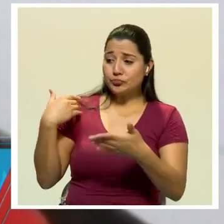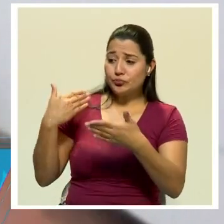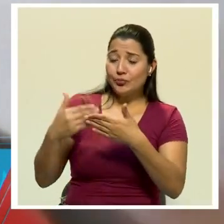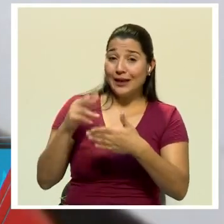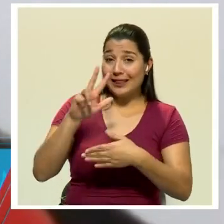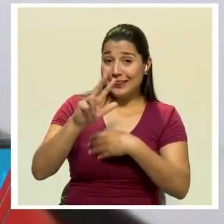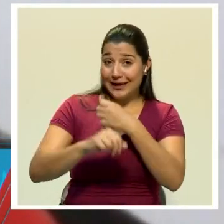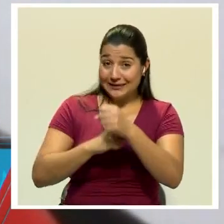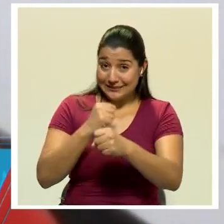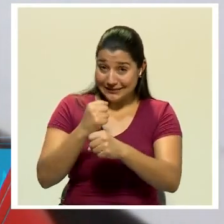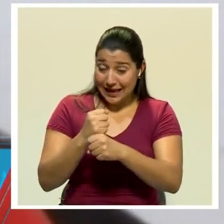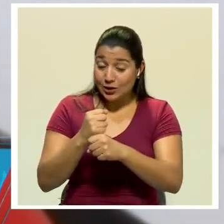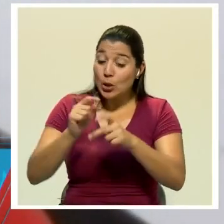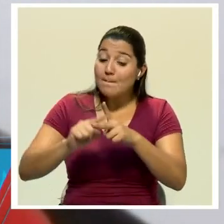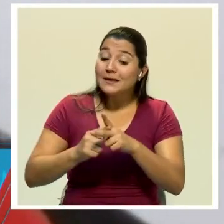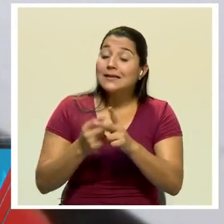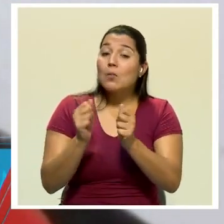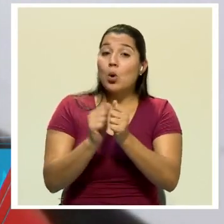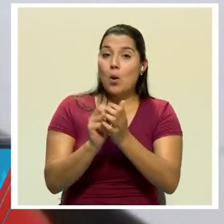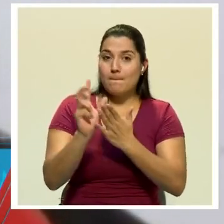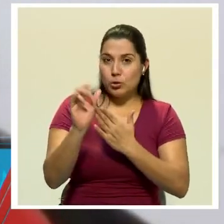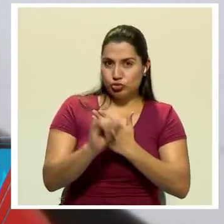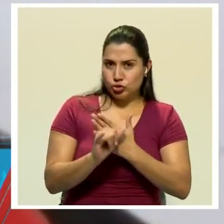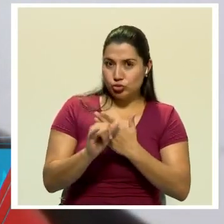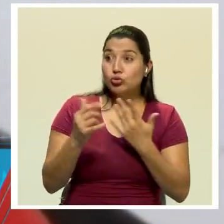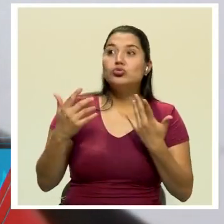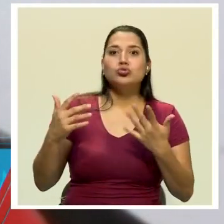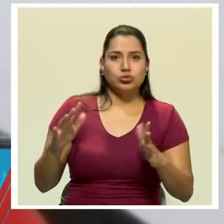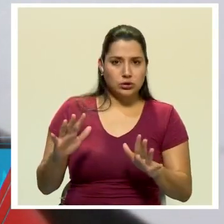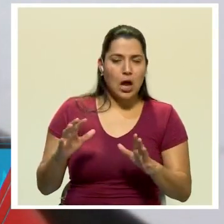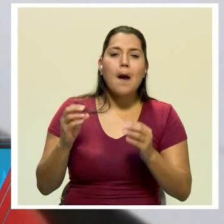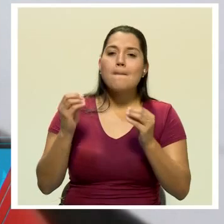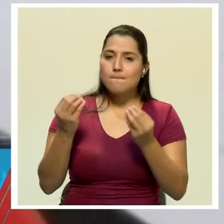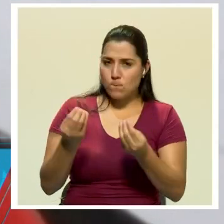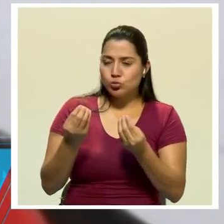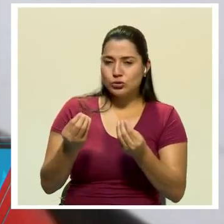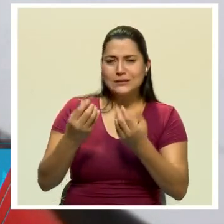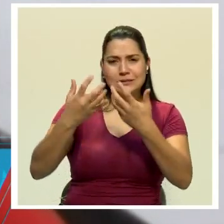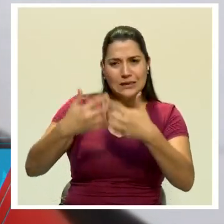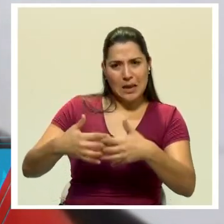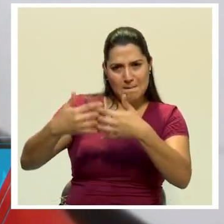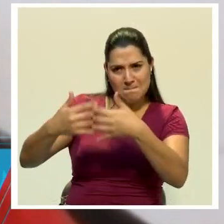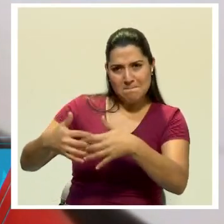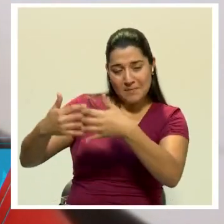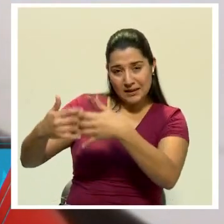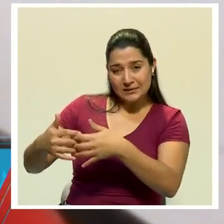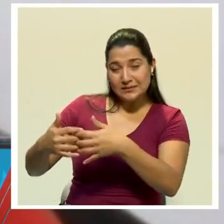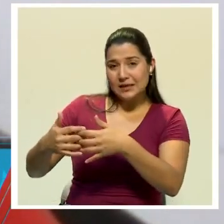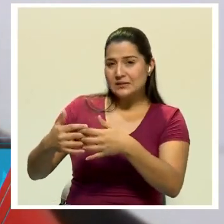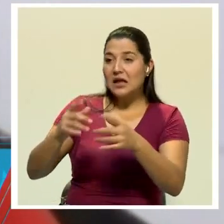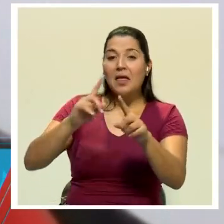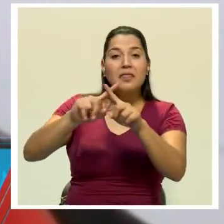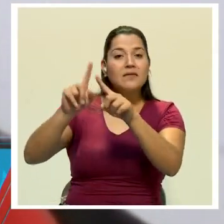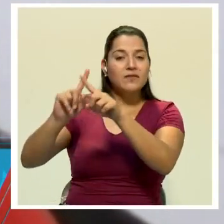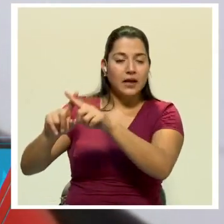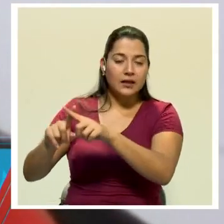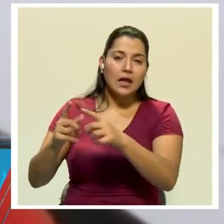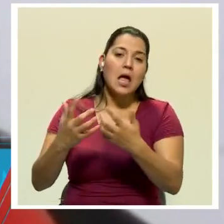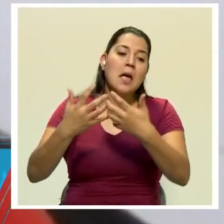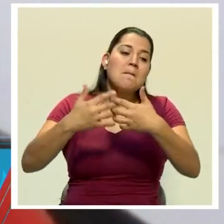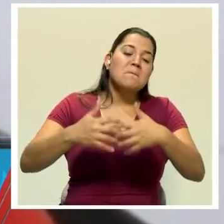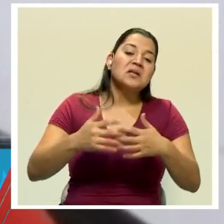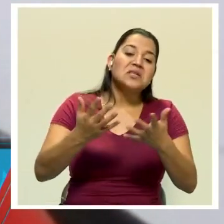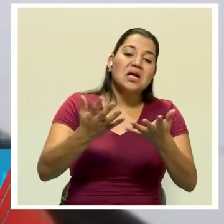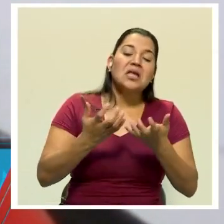que tenemos hablando del proyecto, hemos recibido una gran cantidad de empresas de todo tipo, es decir, empresas que